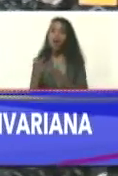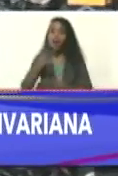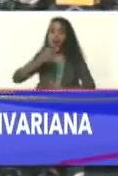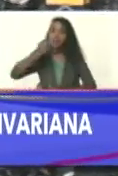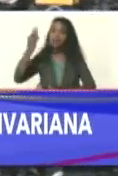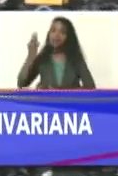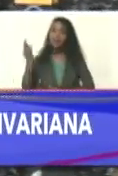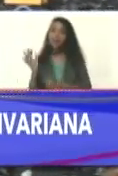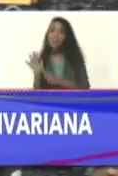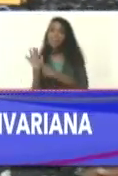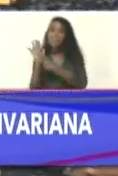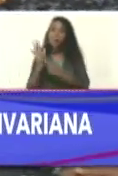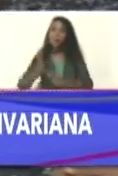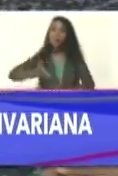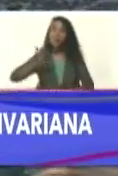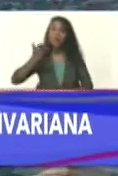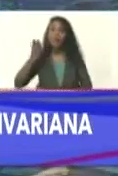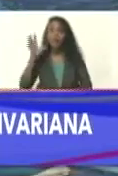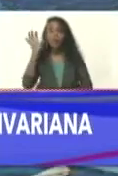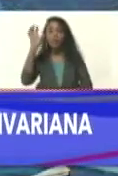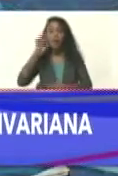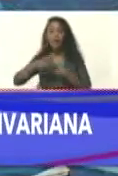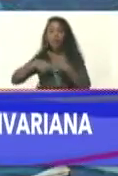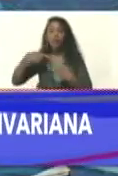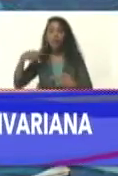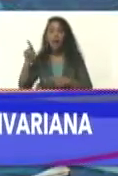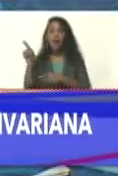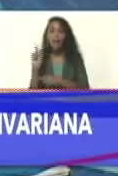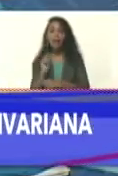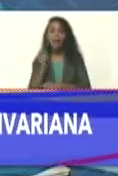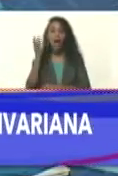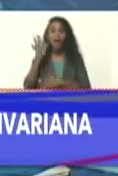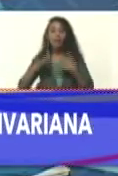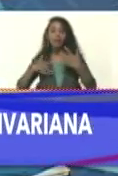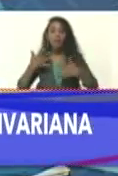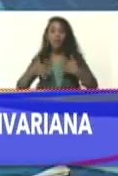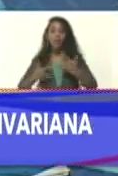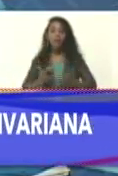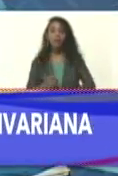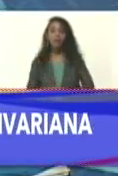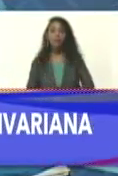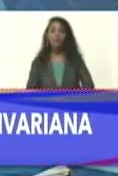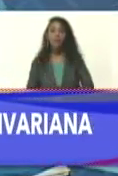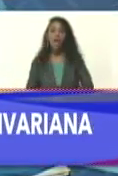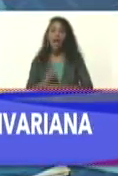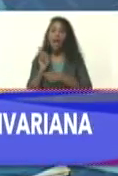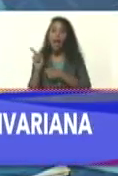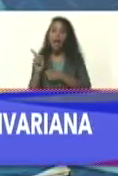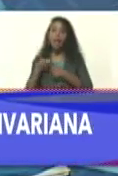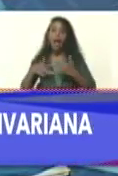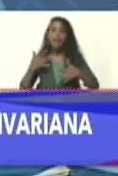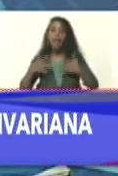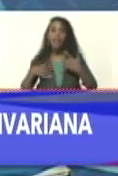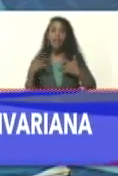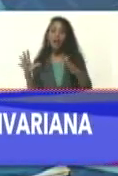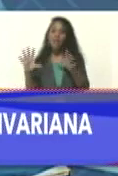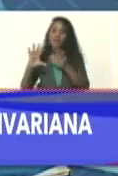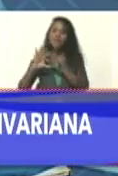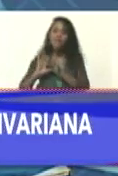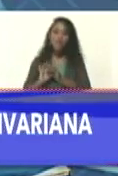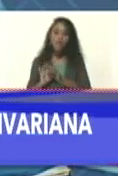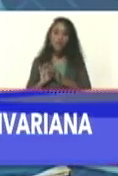realce patriótico y revolucionario a este acto. Es un acto de unión